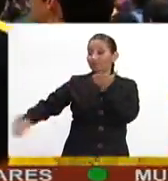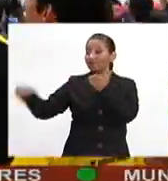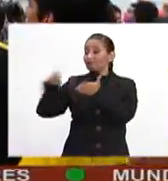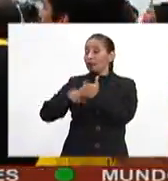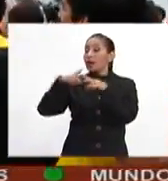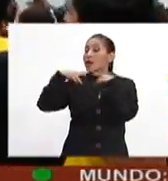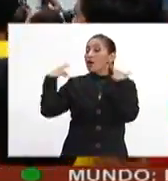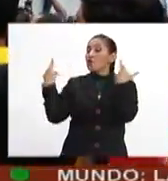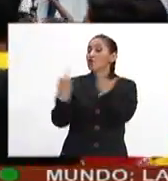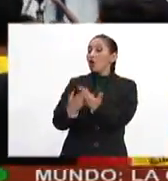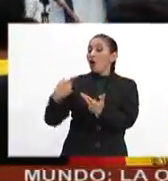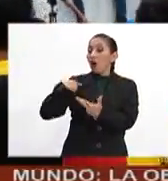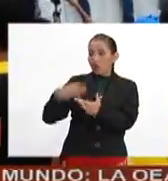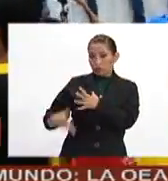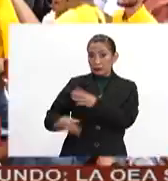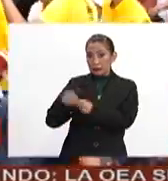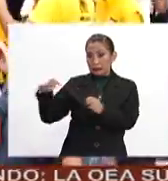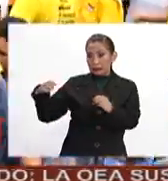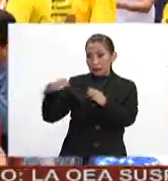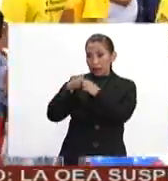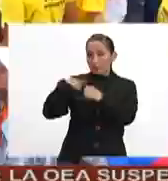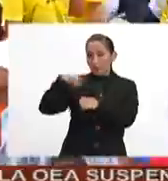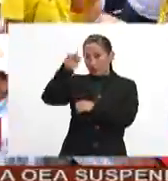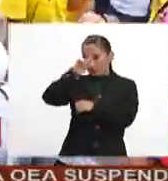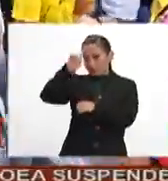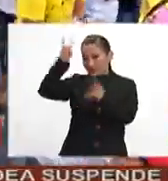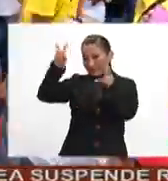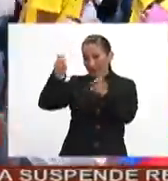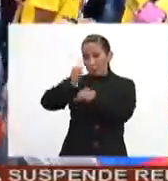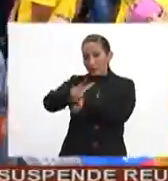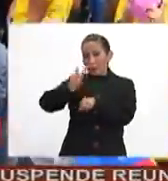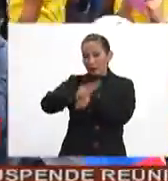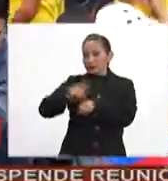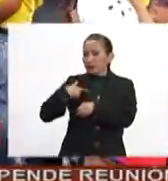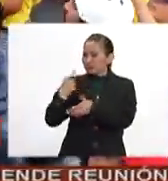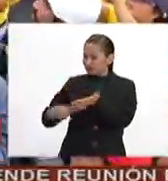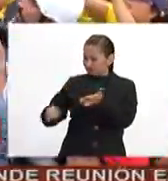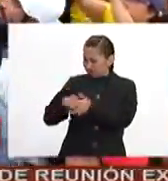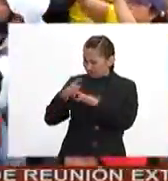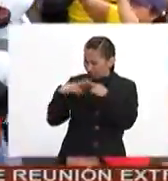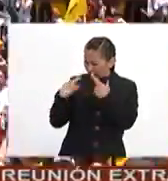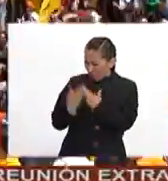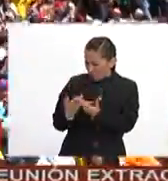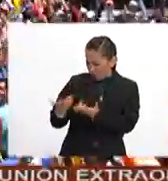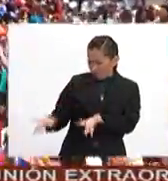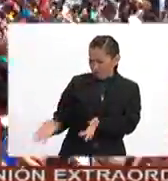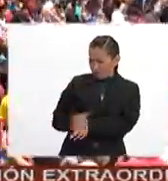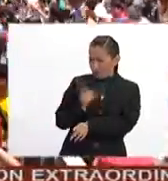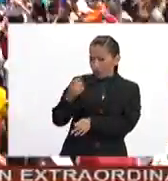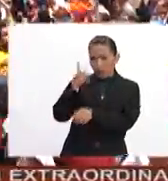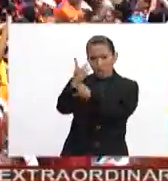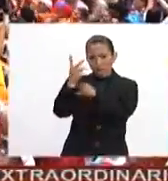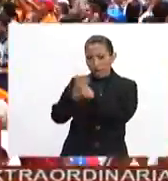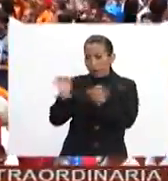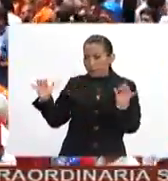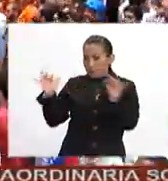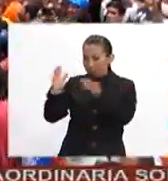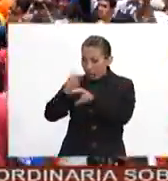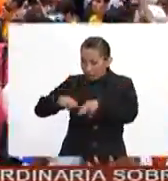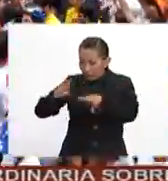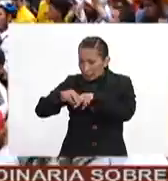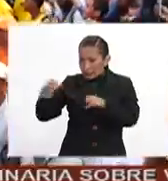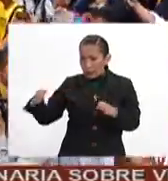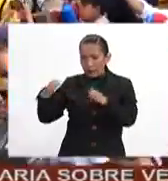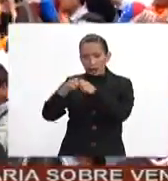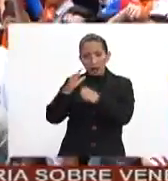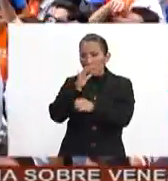suspender la sesión extraordinaria del Consejo sobre Venezuela. Dijo que la suspensión de una sesión convocada para analizar una situación